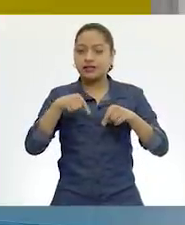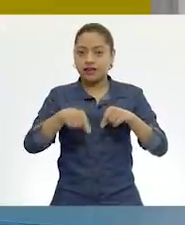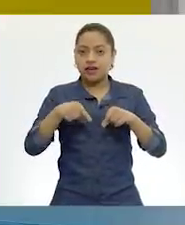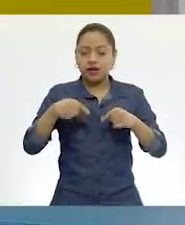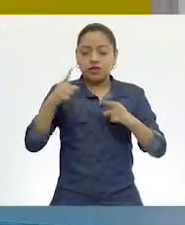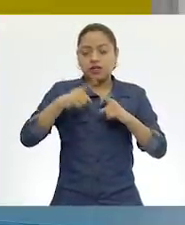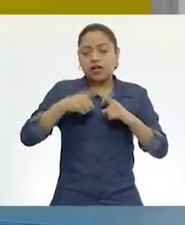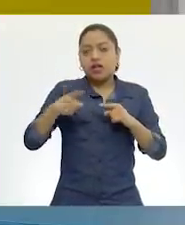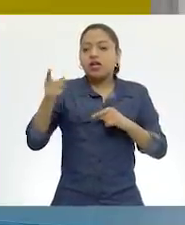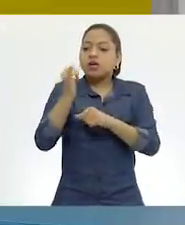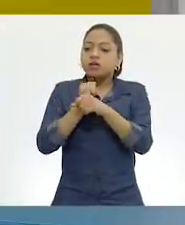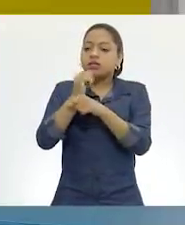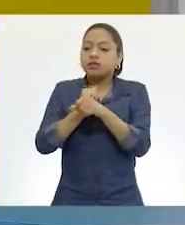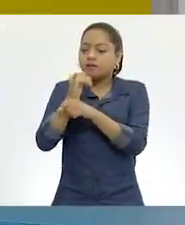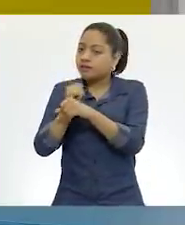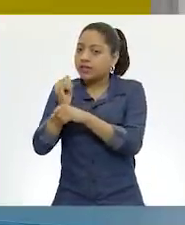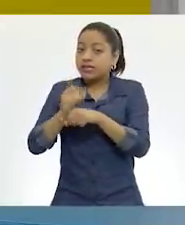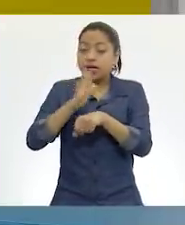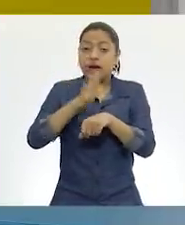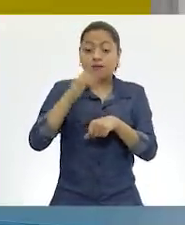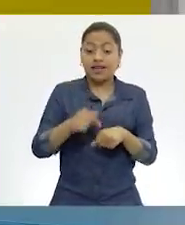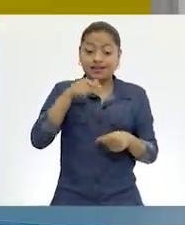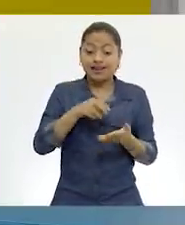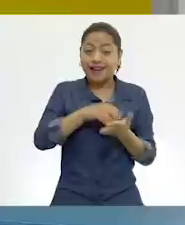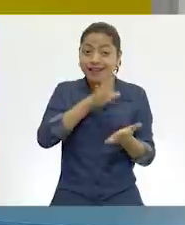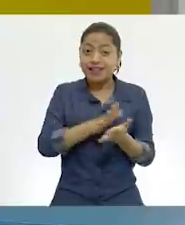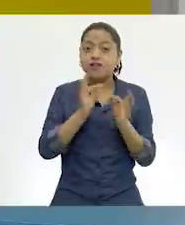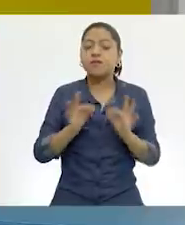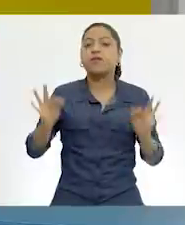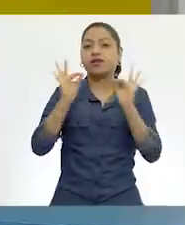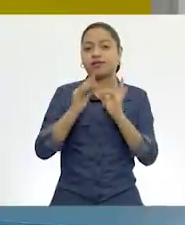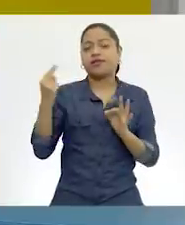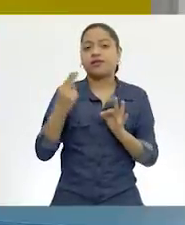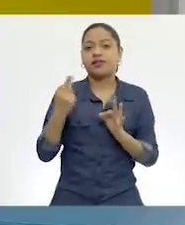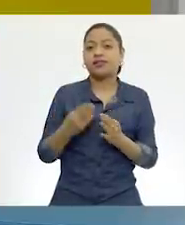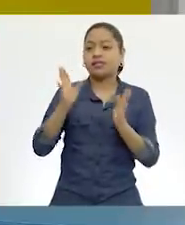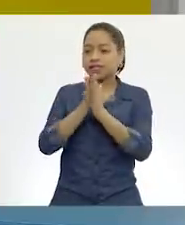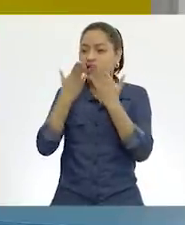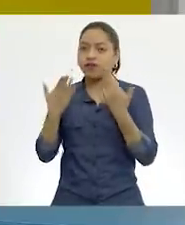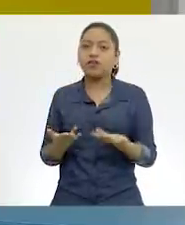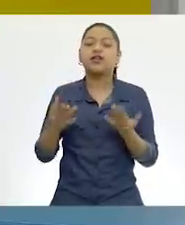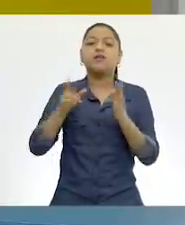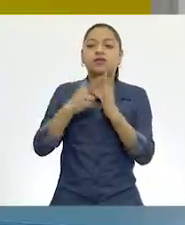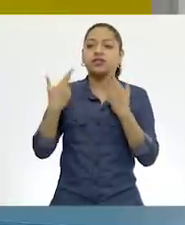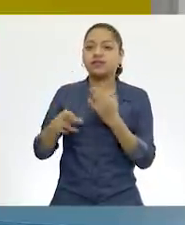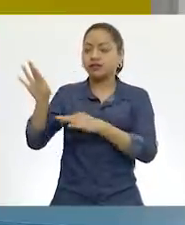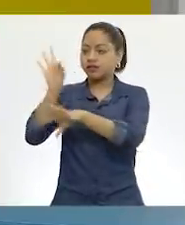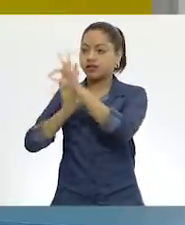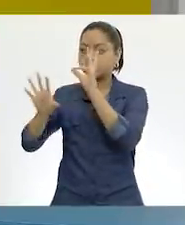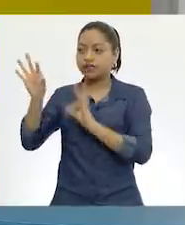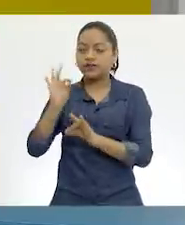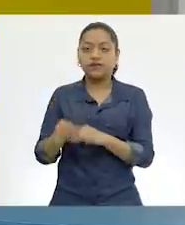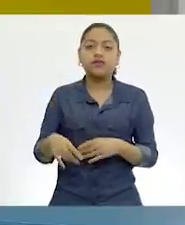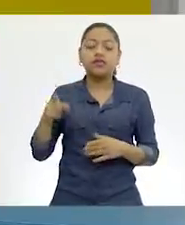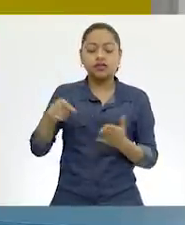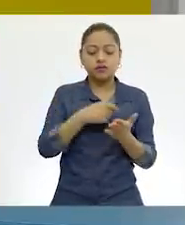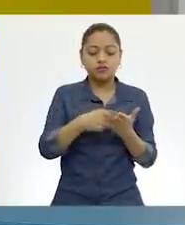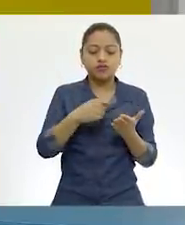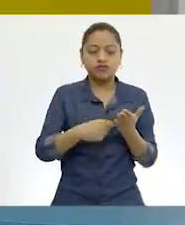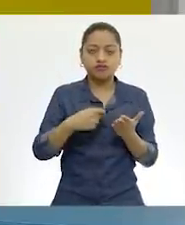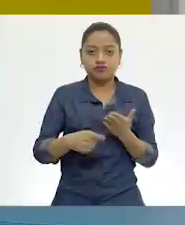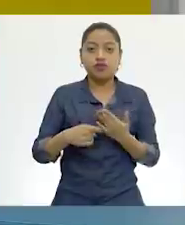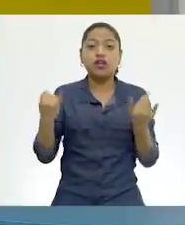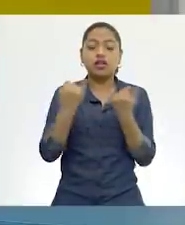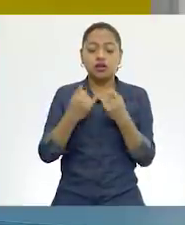y donde será importante contar con esas referencias bibliográficas, también el poder organizar tu información en las